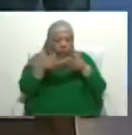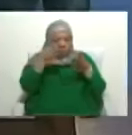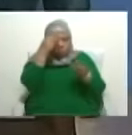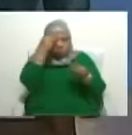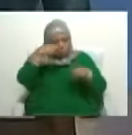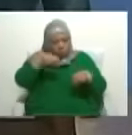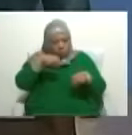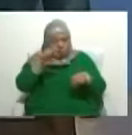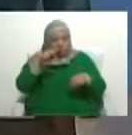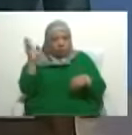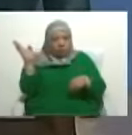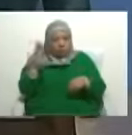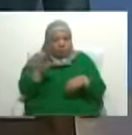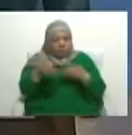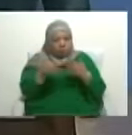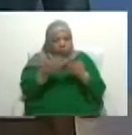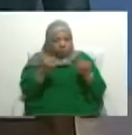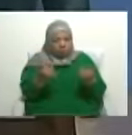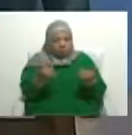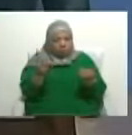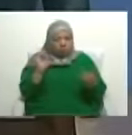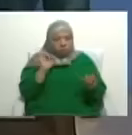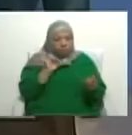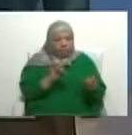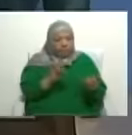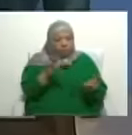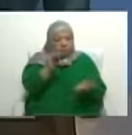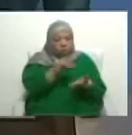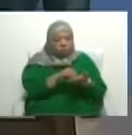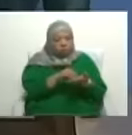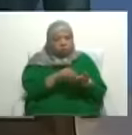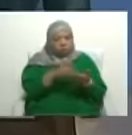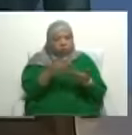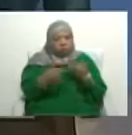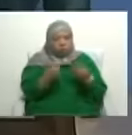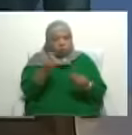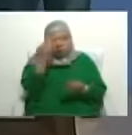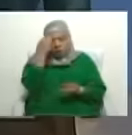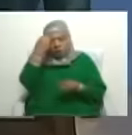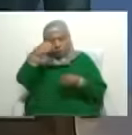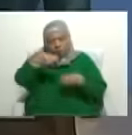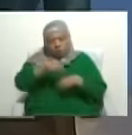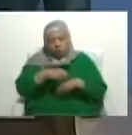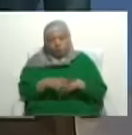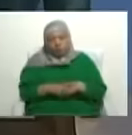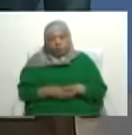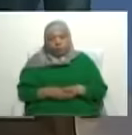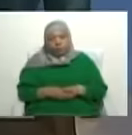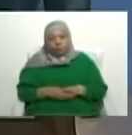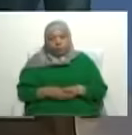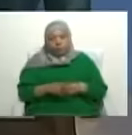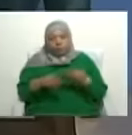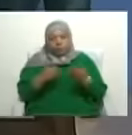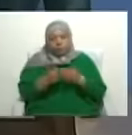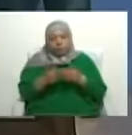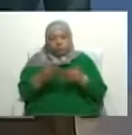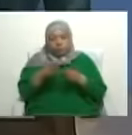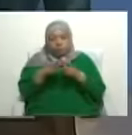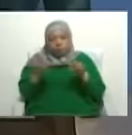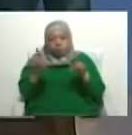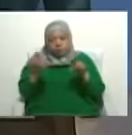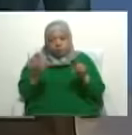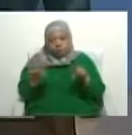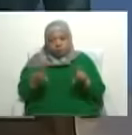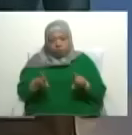acuerdos. Vengan pues, vengan, vengan a verificar el estado de los acuerdos. Vengan para que les entreguemos todas las pruebas.